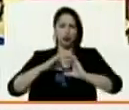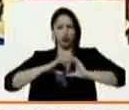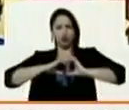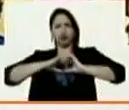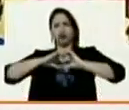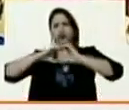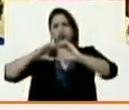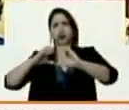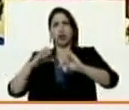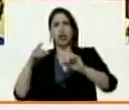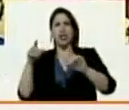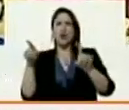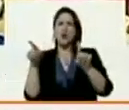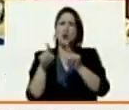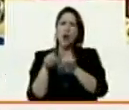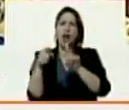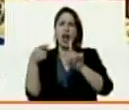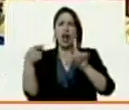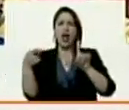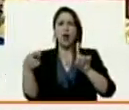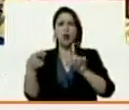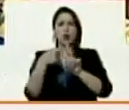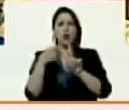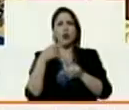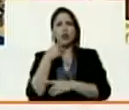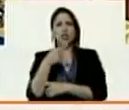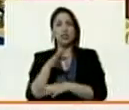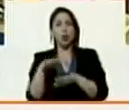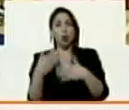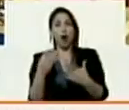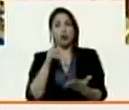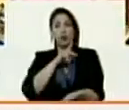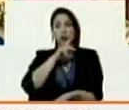como dice Benedetti, cuando ellos llegaron,